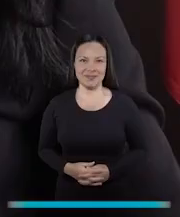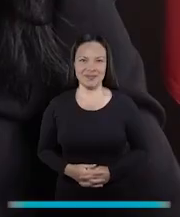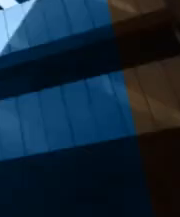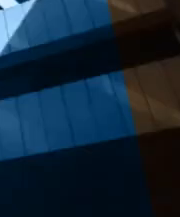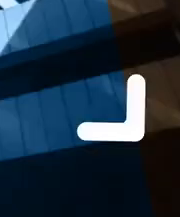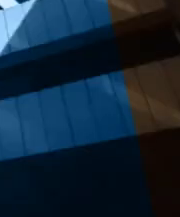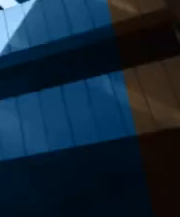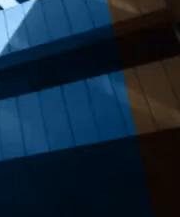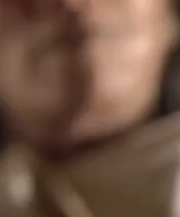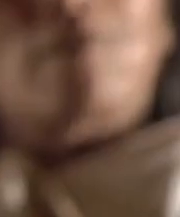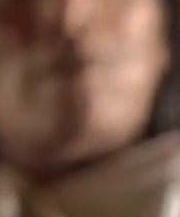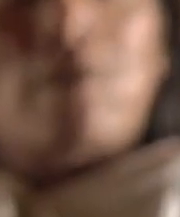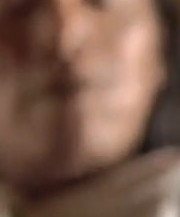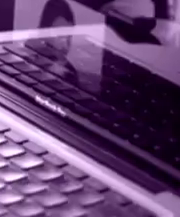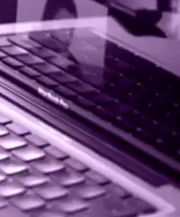armado interno